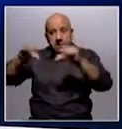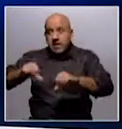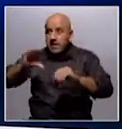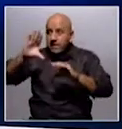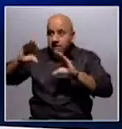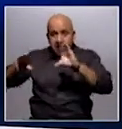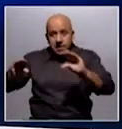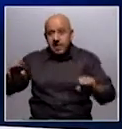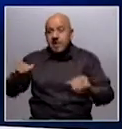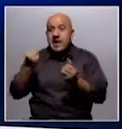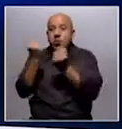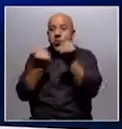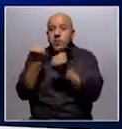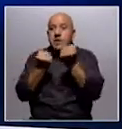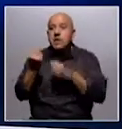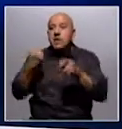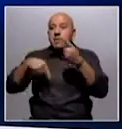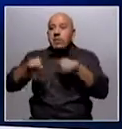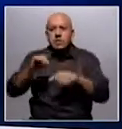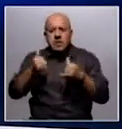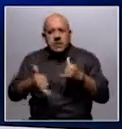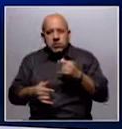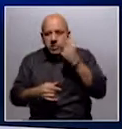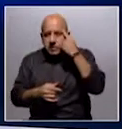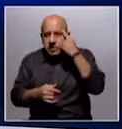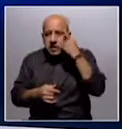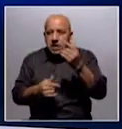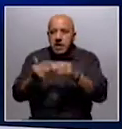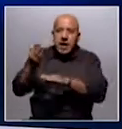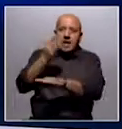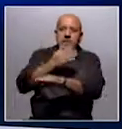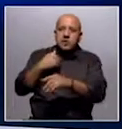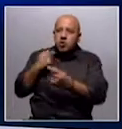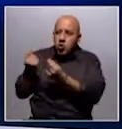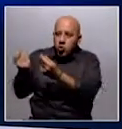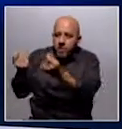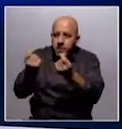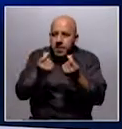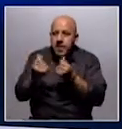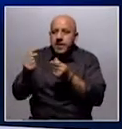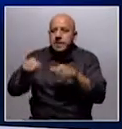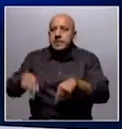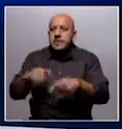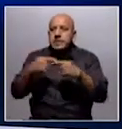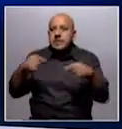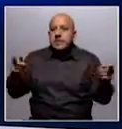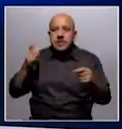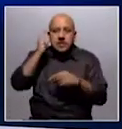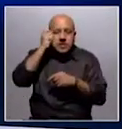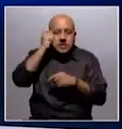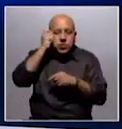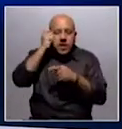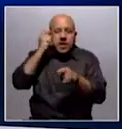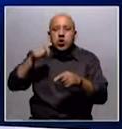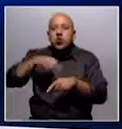trastoca la economía pero también nos debe forzar a pensar que estaba comprando antes de dónde vienen las partes de estos teléfonos inteligentes donde